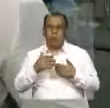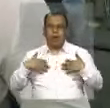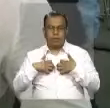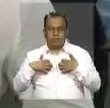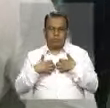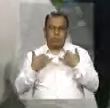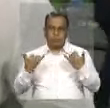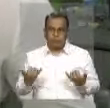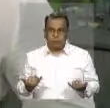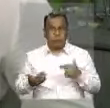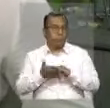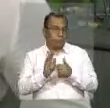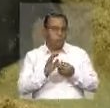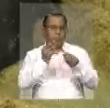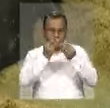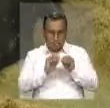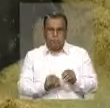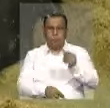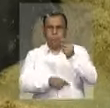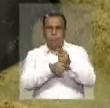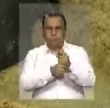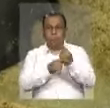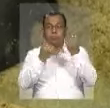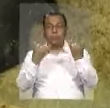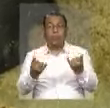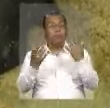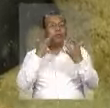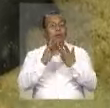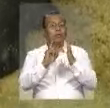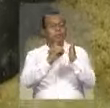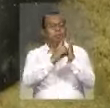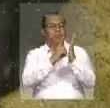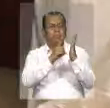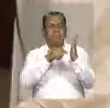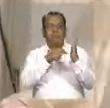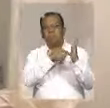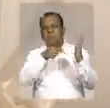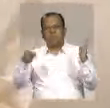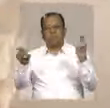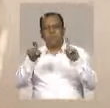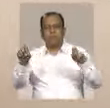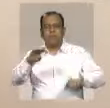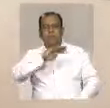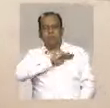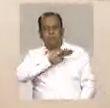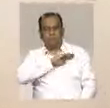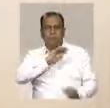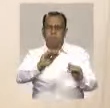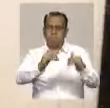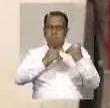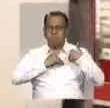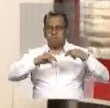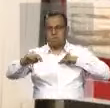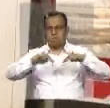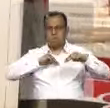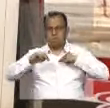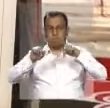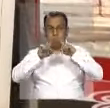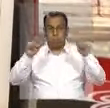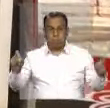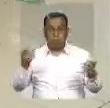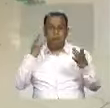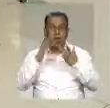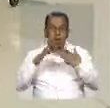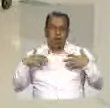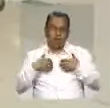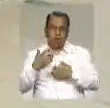sacrificados de una manera correcta. En dicho decreto quedaría claro que serán las alcaldías las encargadas de administrar los mataderos y